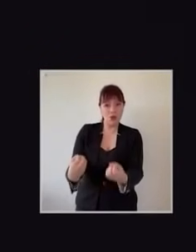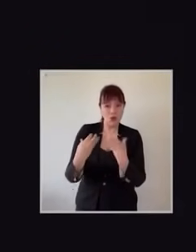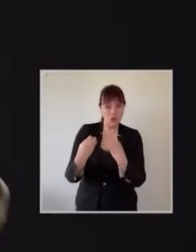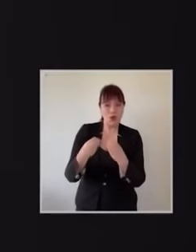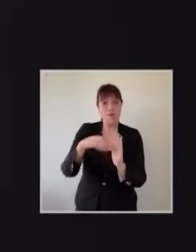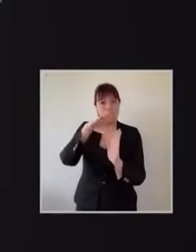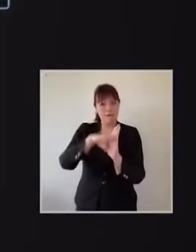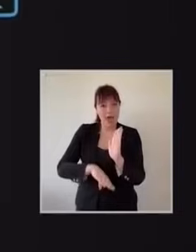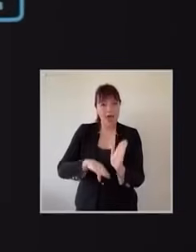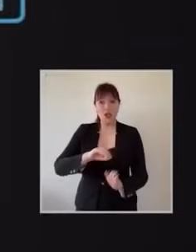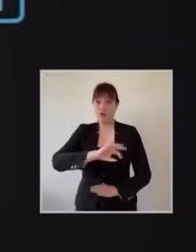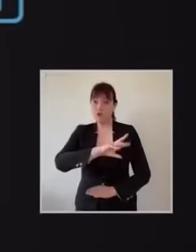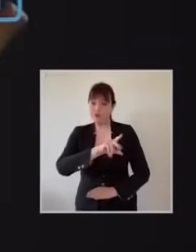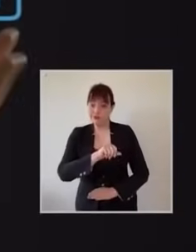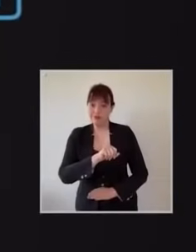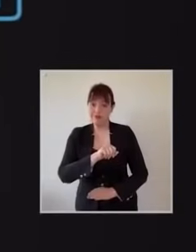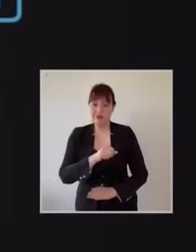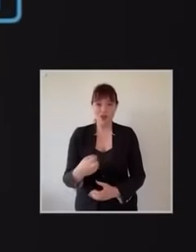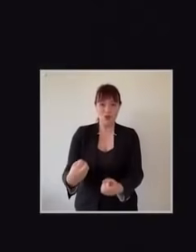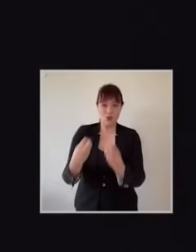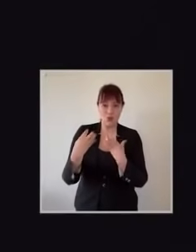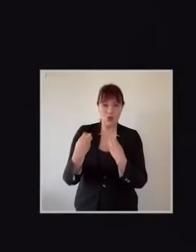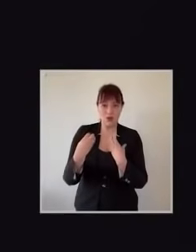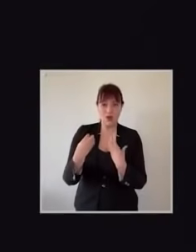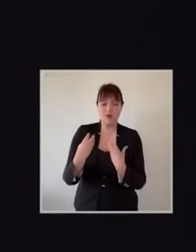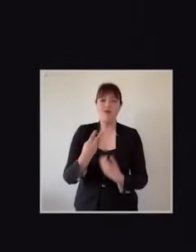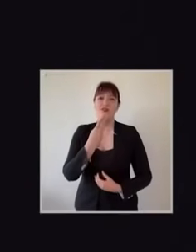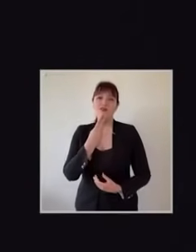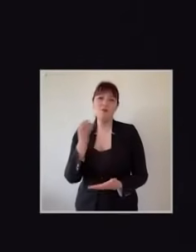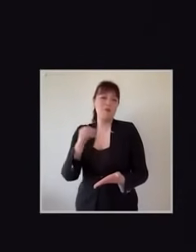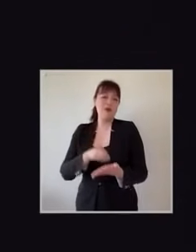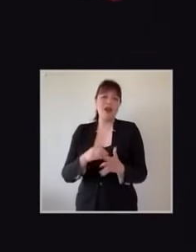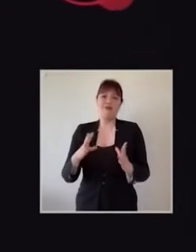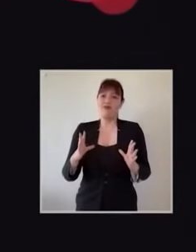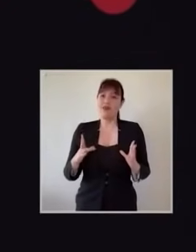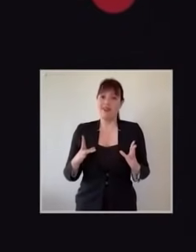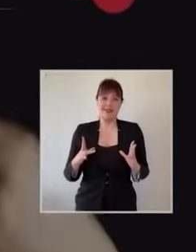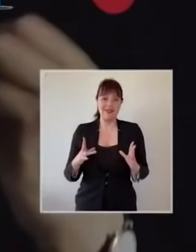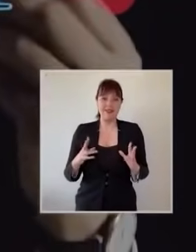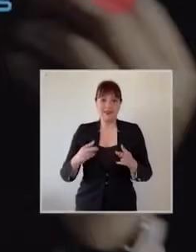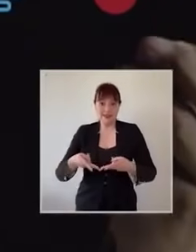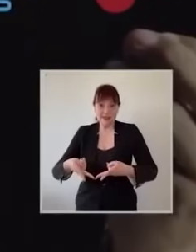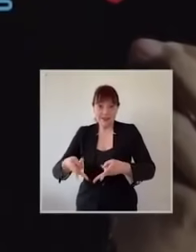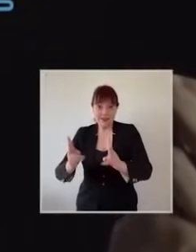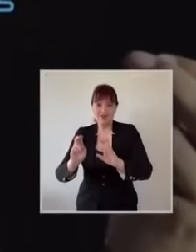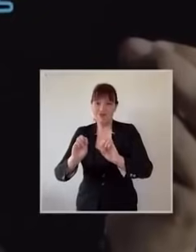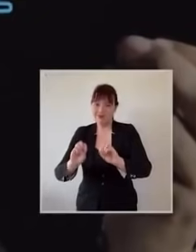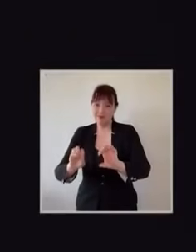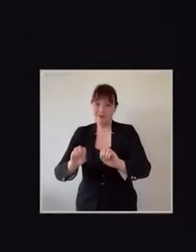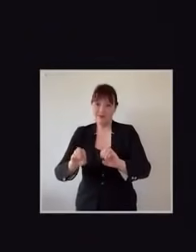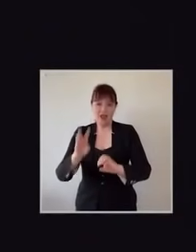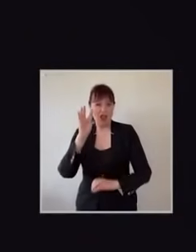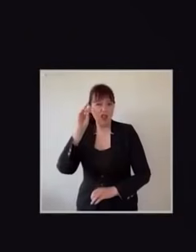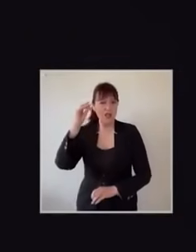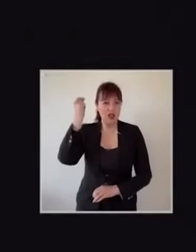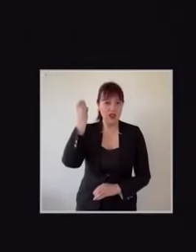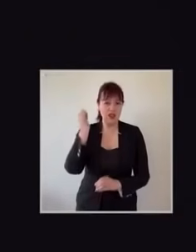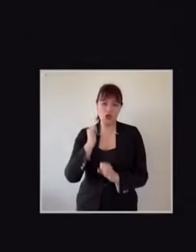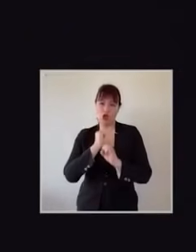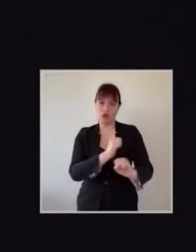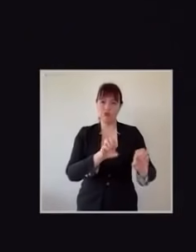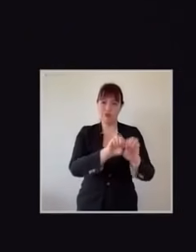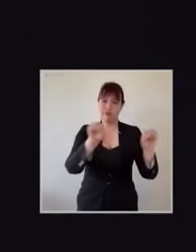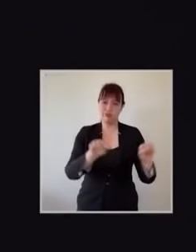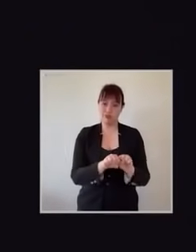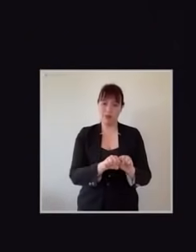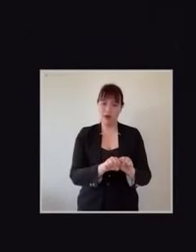educados, hay menos delincuencia. Somos más educados, vivimos más felices. Y creo que la educación es un derecho. Y esta idea de una